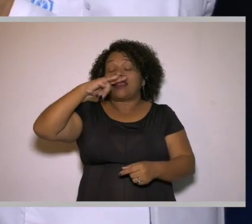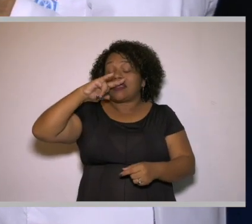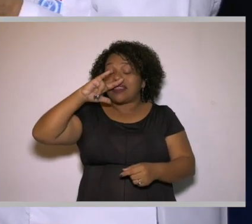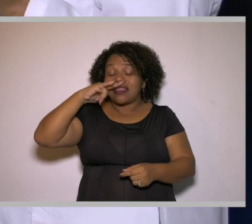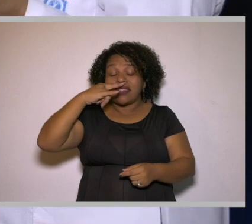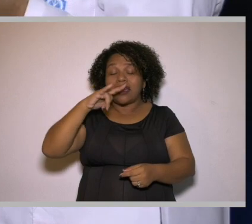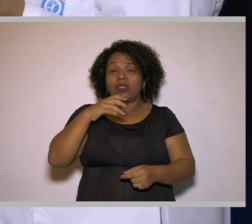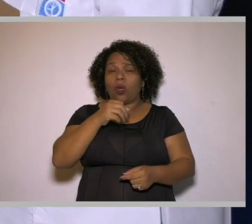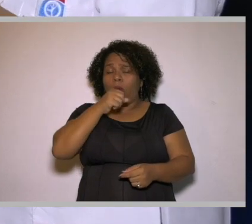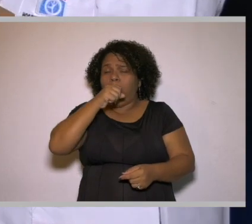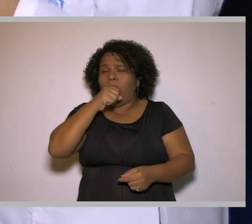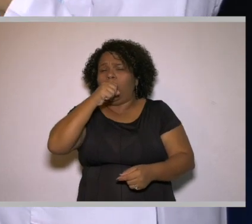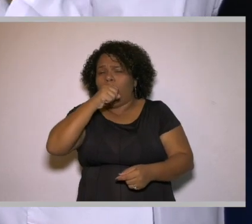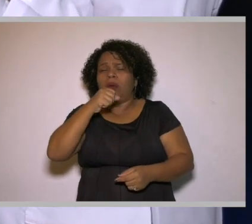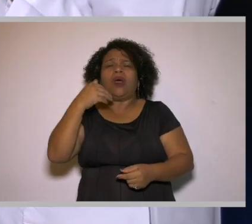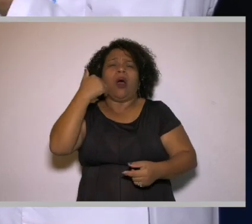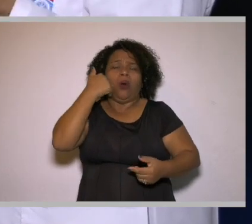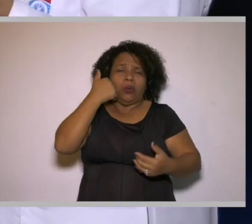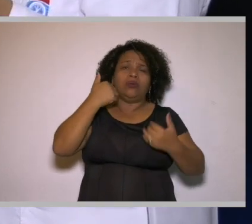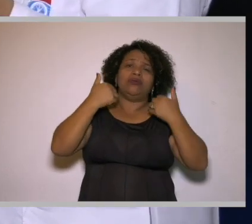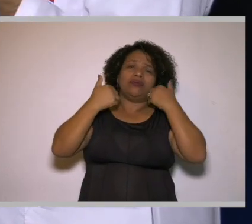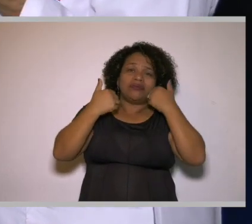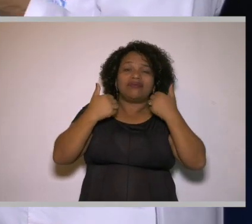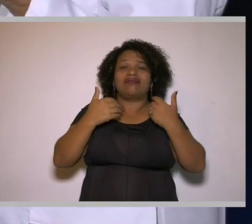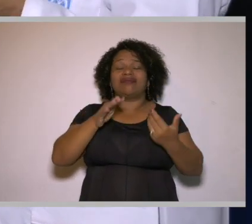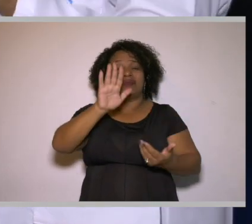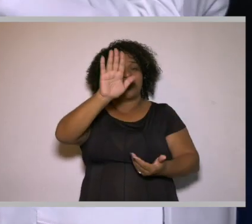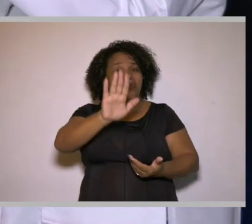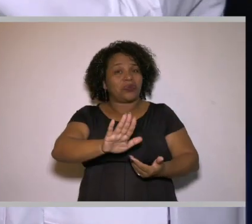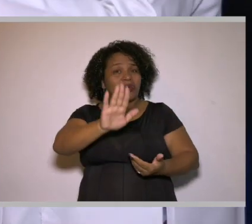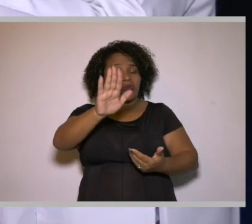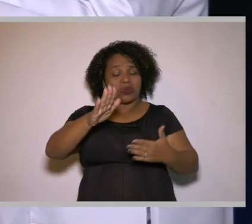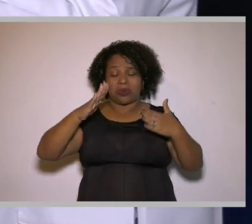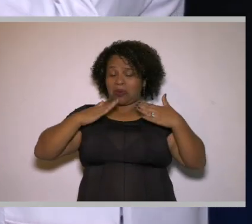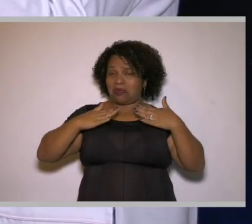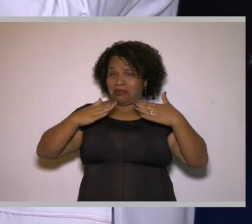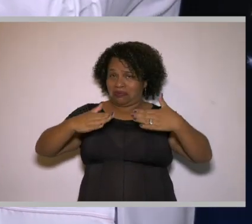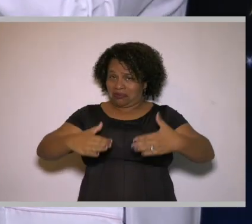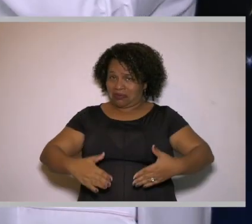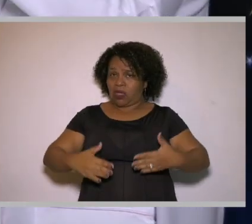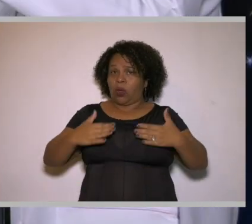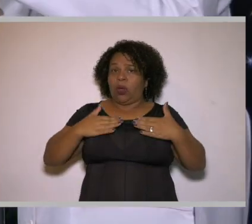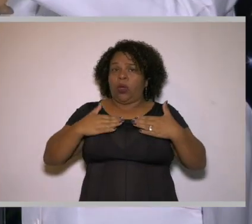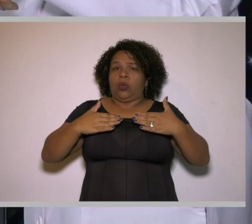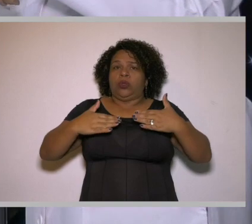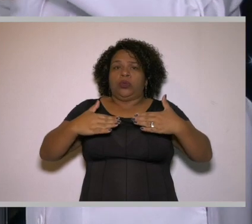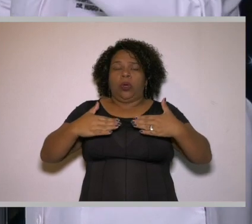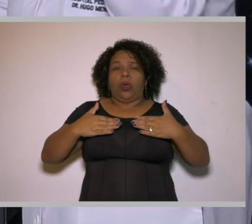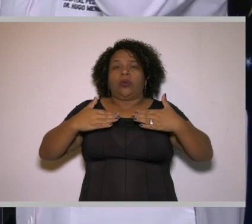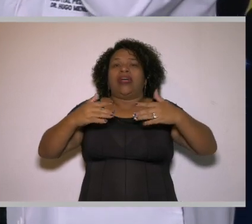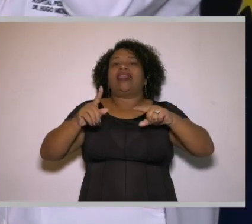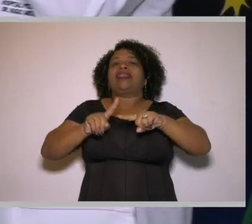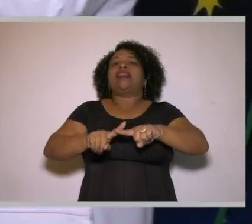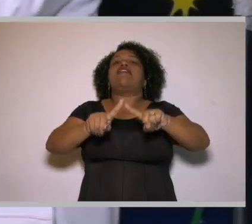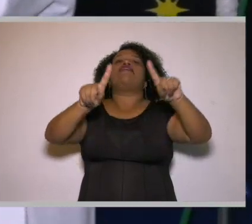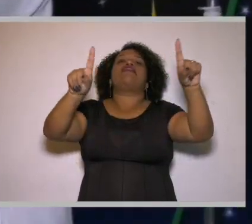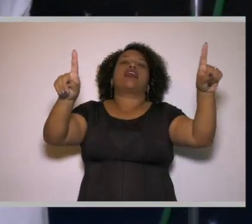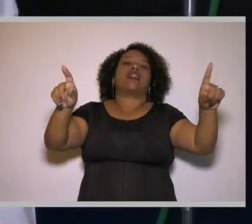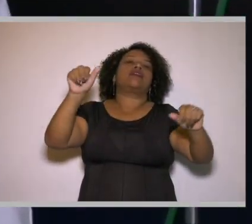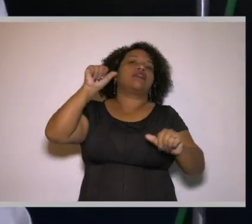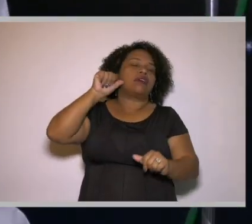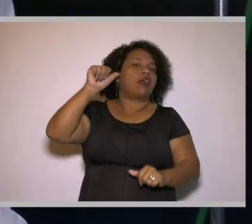que en los adultos, la gripe significa mucho porque el niño tiene un número o sea,